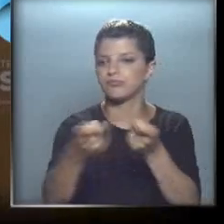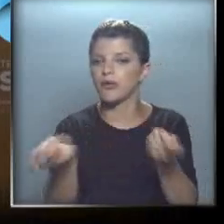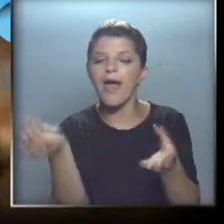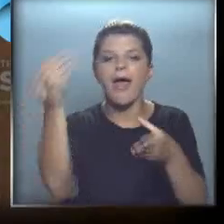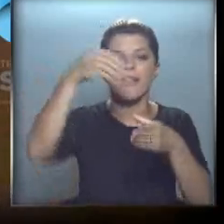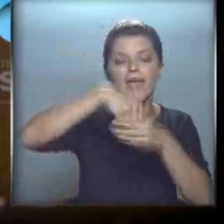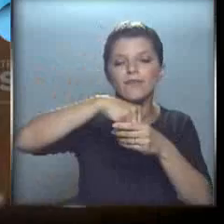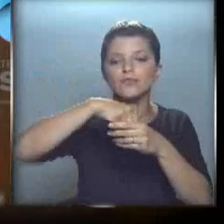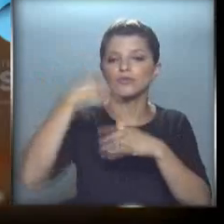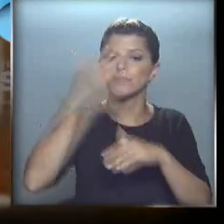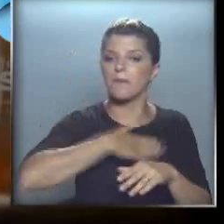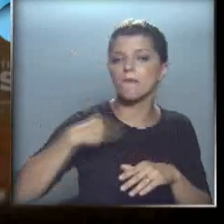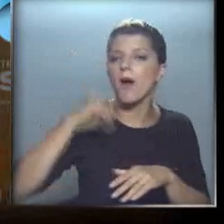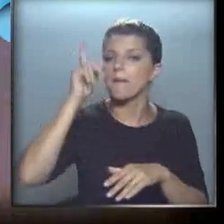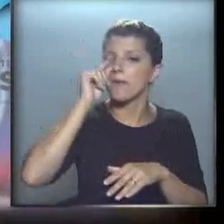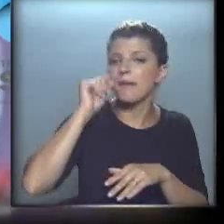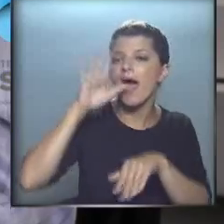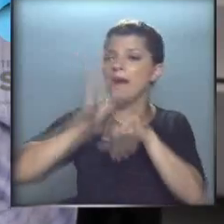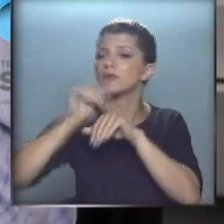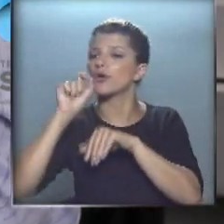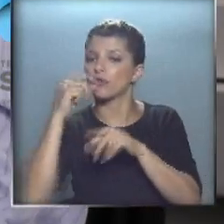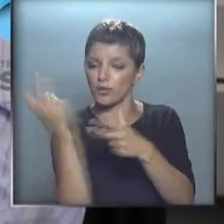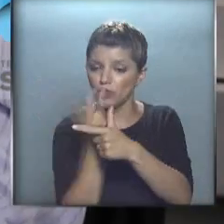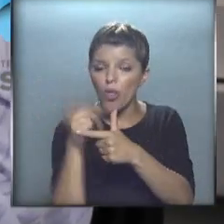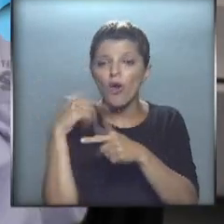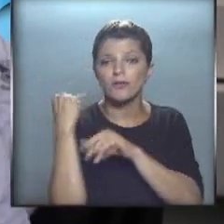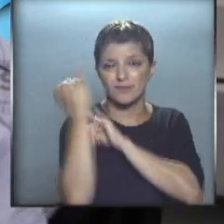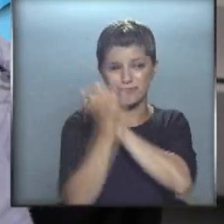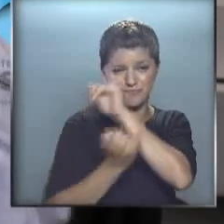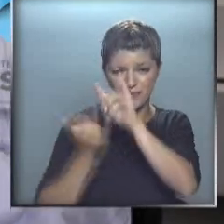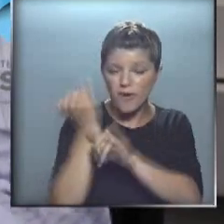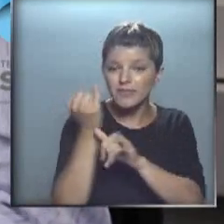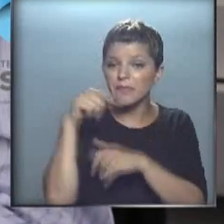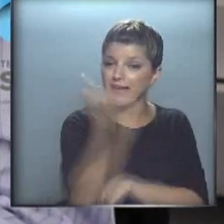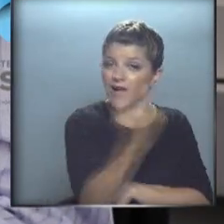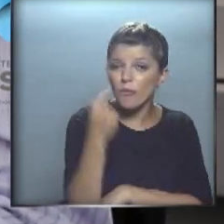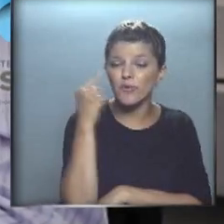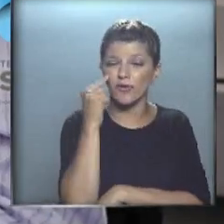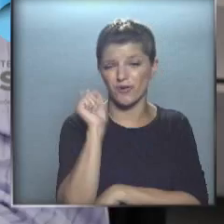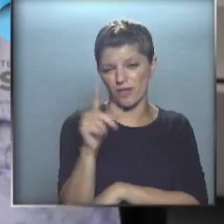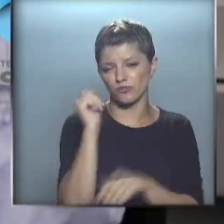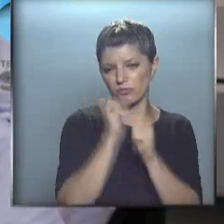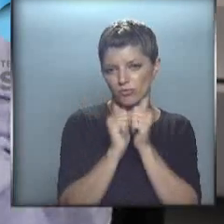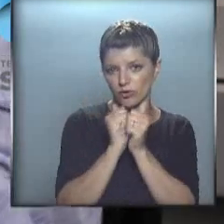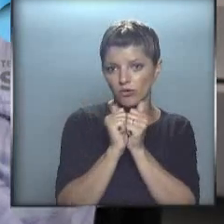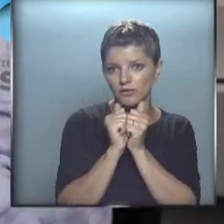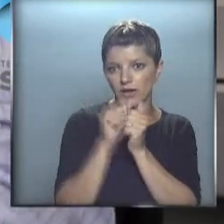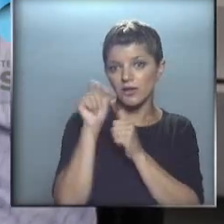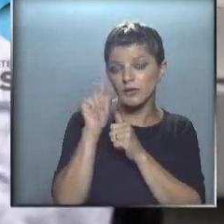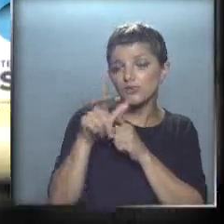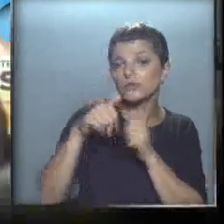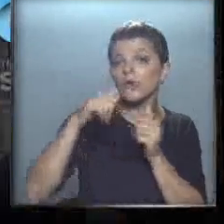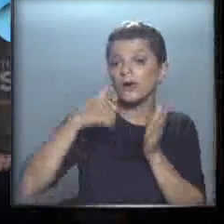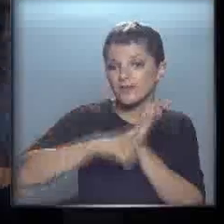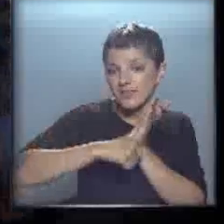hay testimonios de amigos de sus padres, para que conozcan la historia y puedan recuperar justamente todo ese contexto familiar,